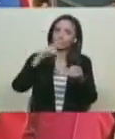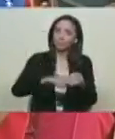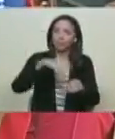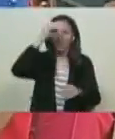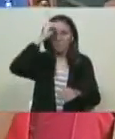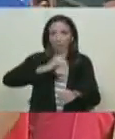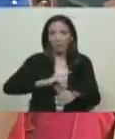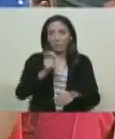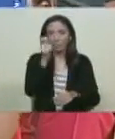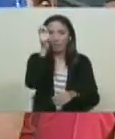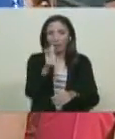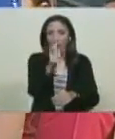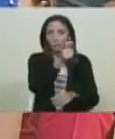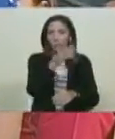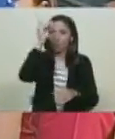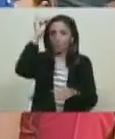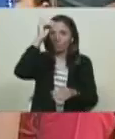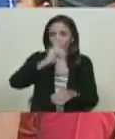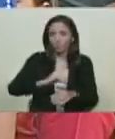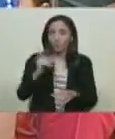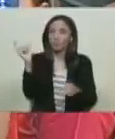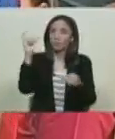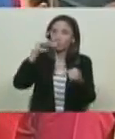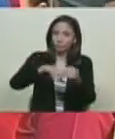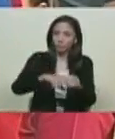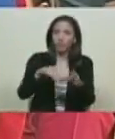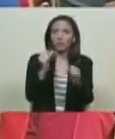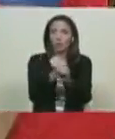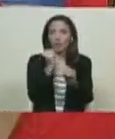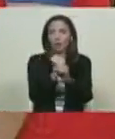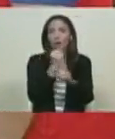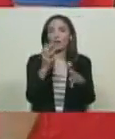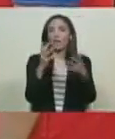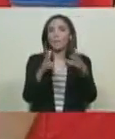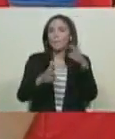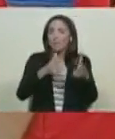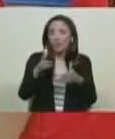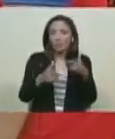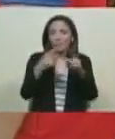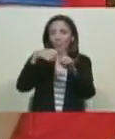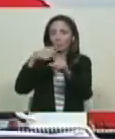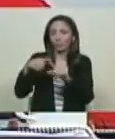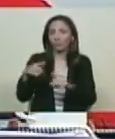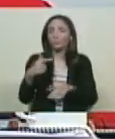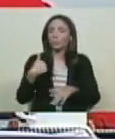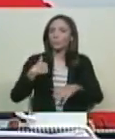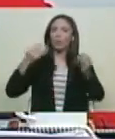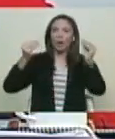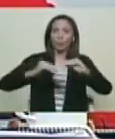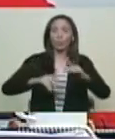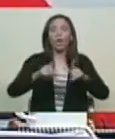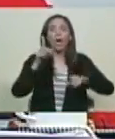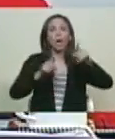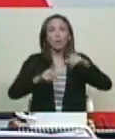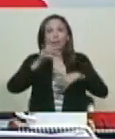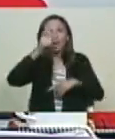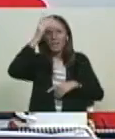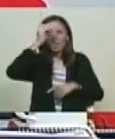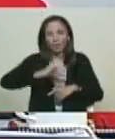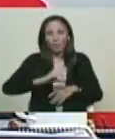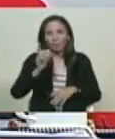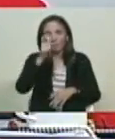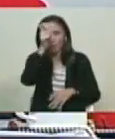seguir y no dejen de ser transportistas. Además, también, fíjate, estoy de acuerdo. Todo el que tenga alguna discapacidad tiene